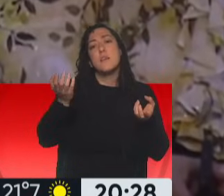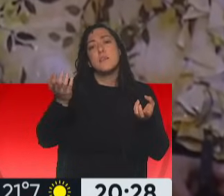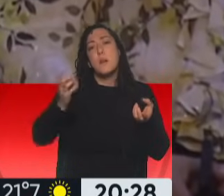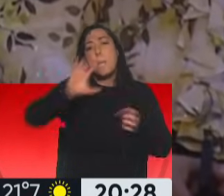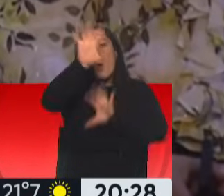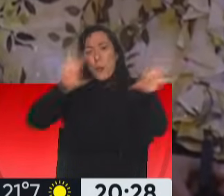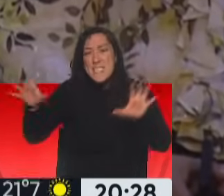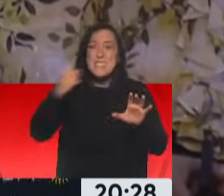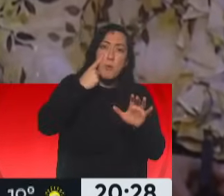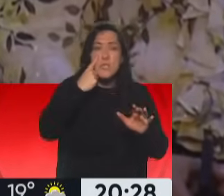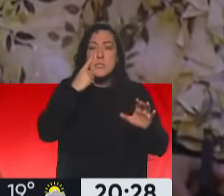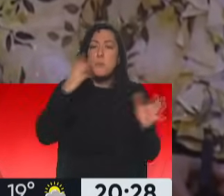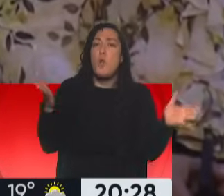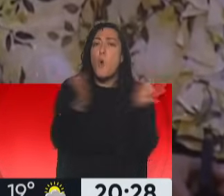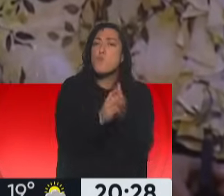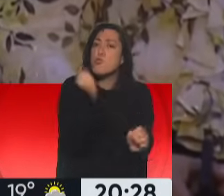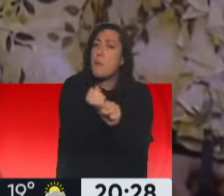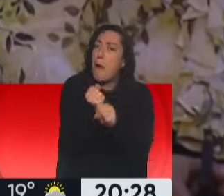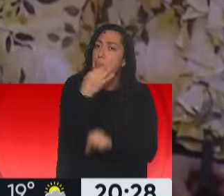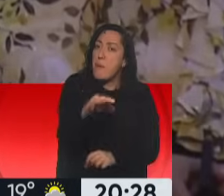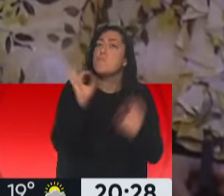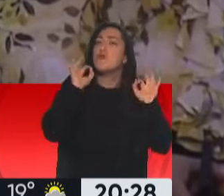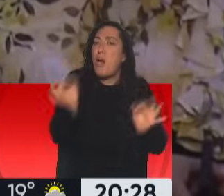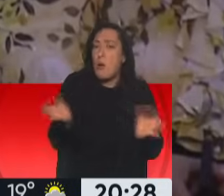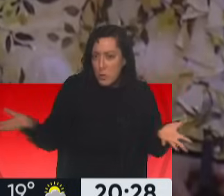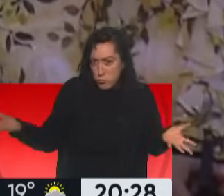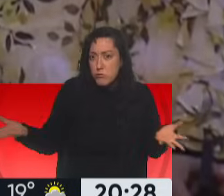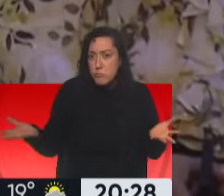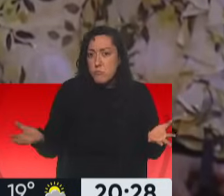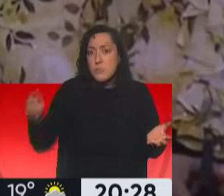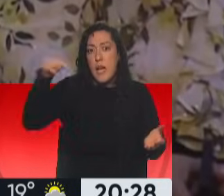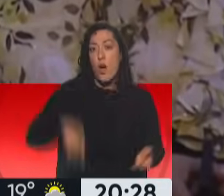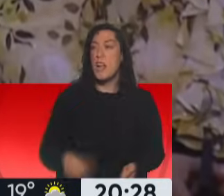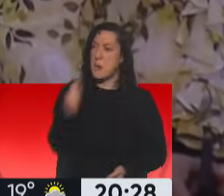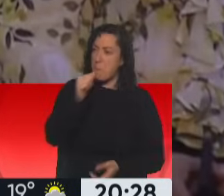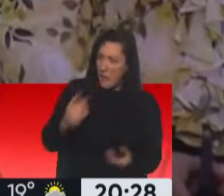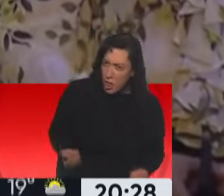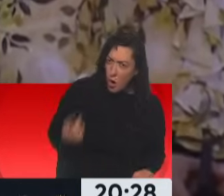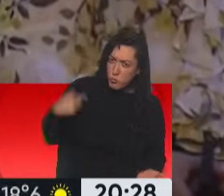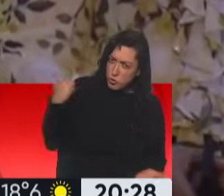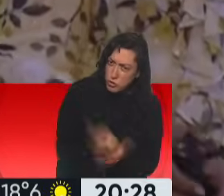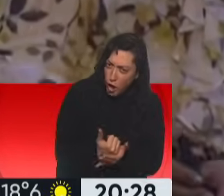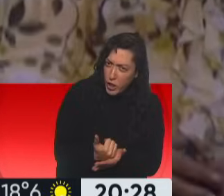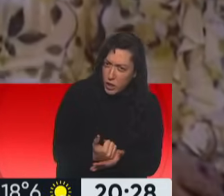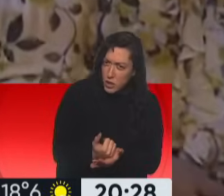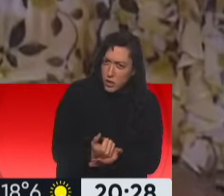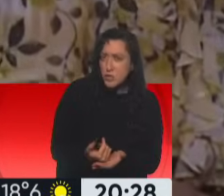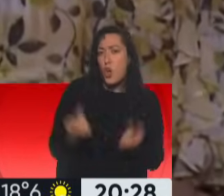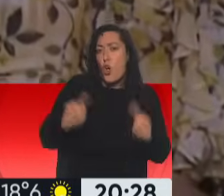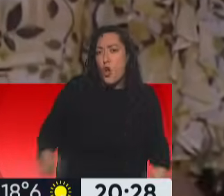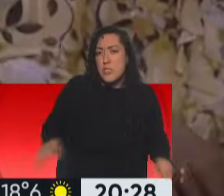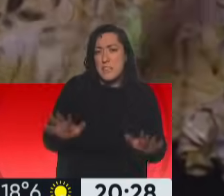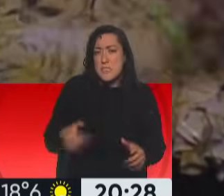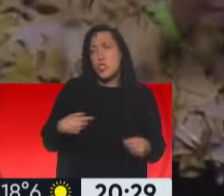nivel provincial y municipal. Hoy, ni en pedo, ¿vos te crees que voy a estar acá, digo, con toda la cosa que me hace y voy